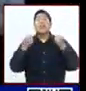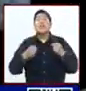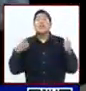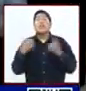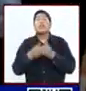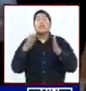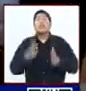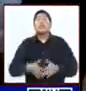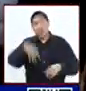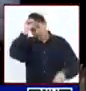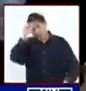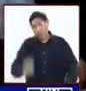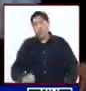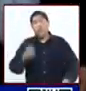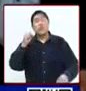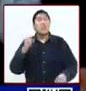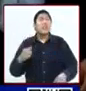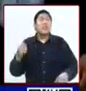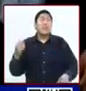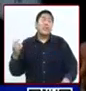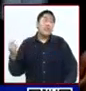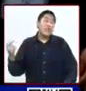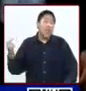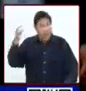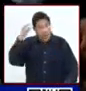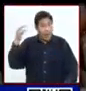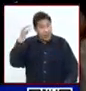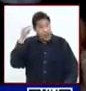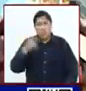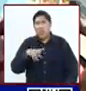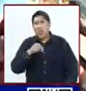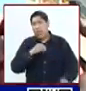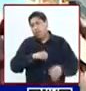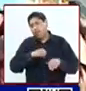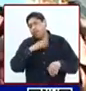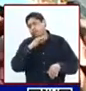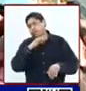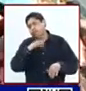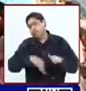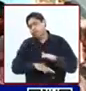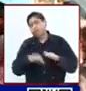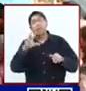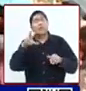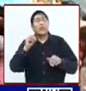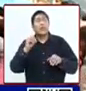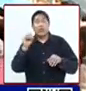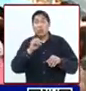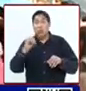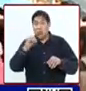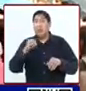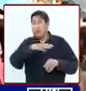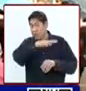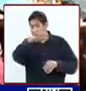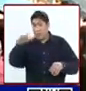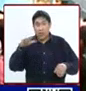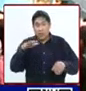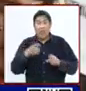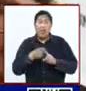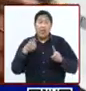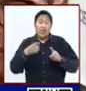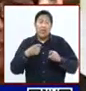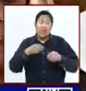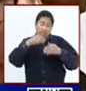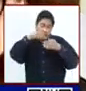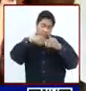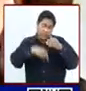de la zona sur del Alto, porque evita la contaminación subterránea. Cerca del 30% del agua que consume en esa ciudad viene de